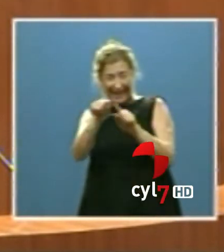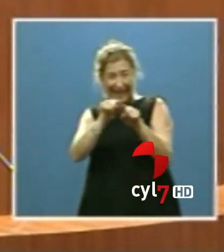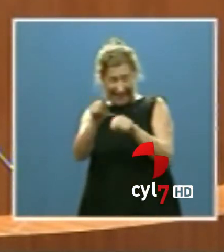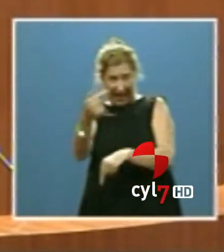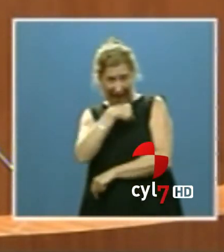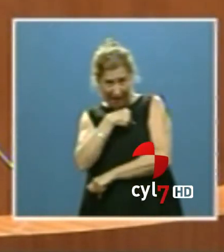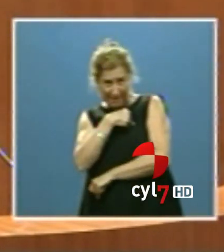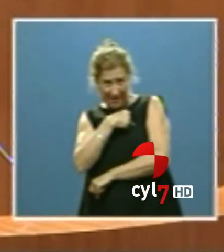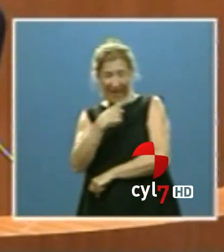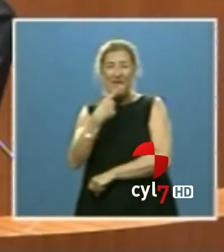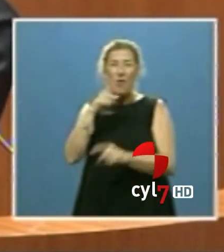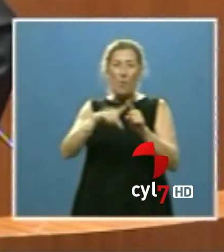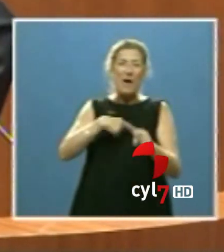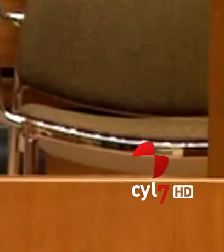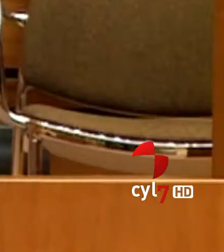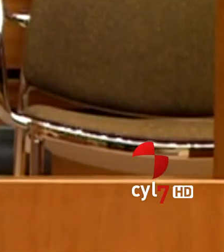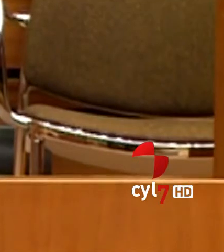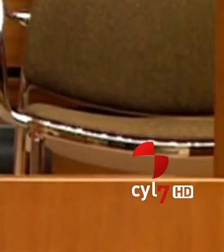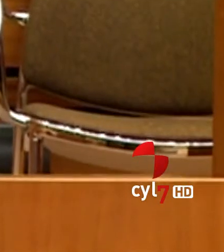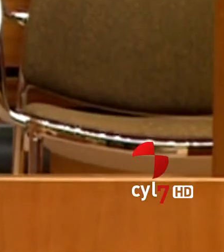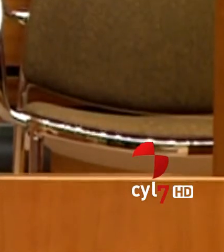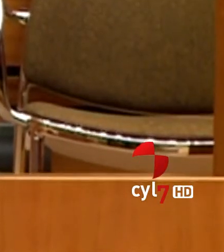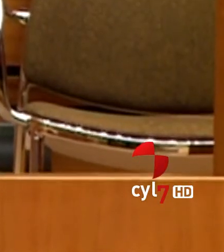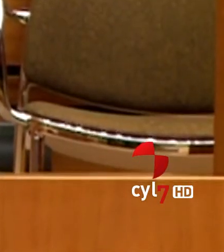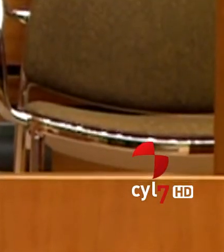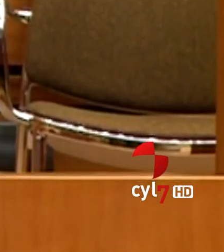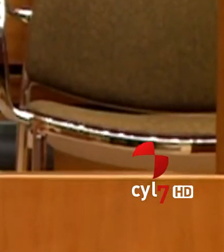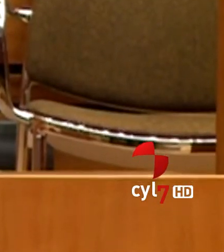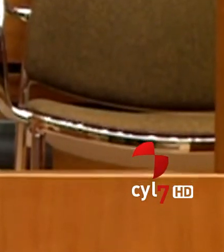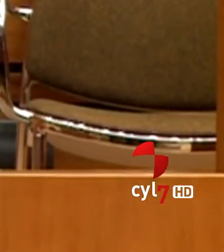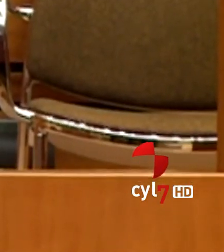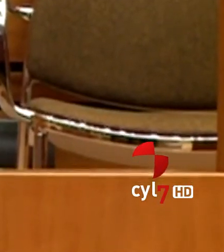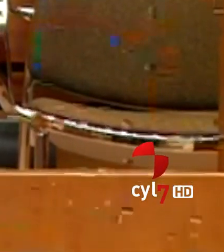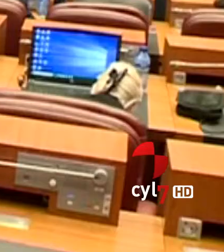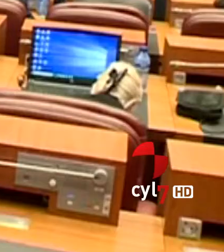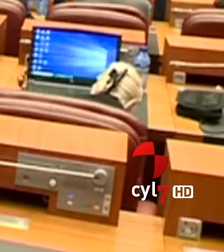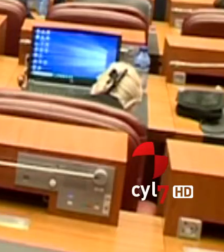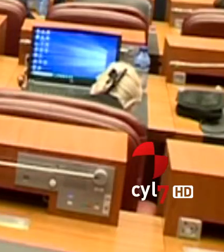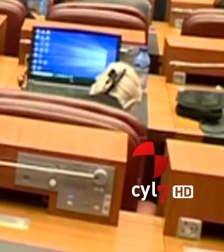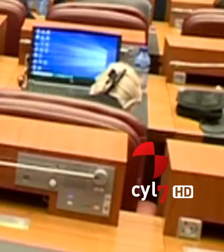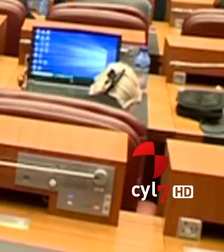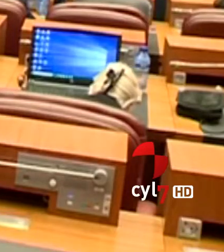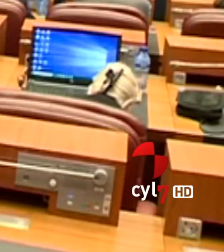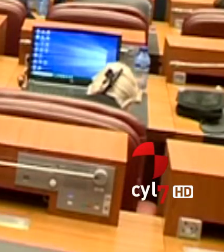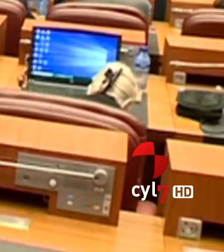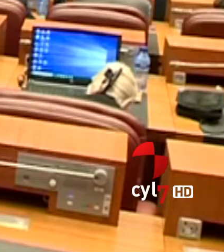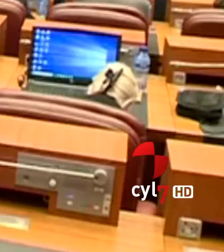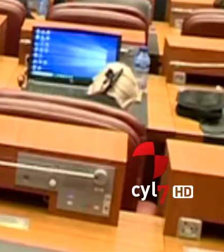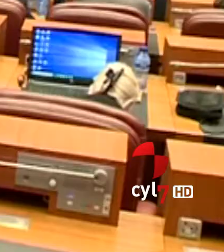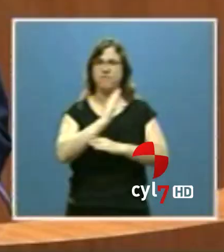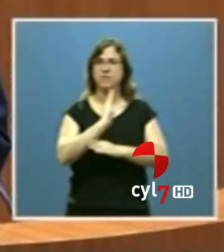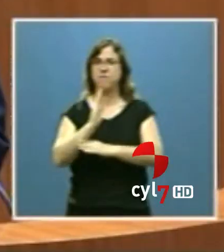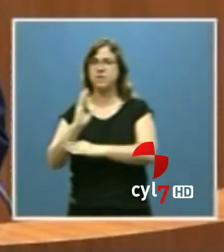que hemos ido oscurantistas a que no hemos dado la cara en miles de ciudadanos en la comunidad ha usado calificativos que el presidente de la junta ha